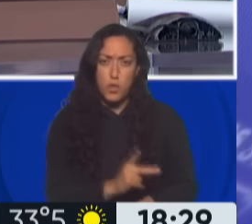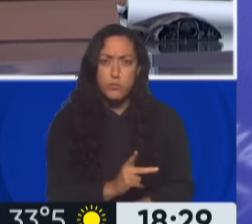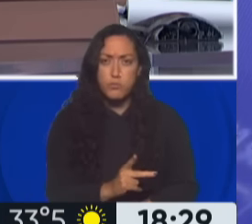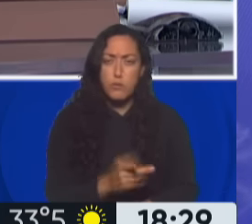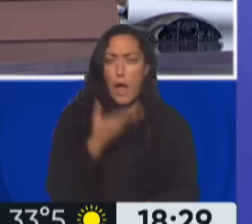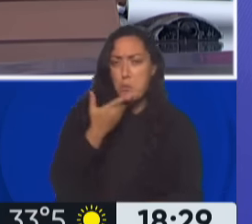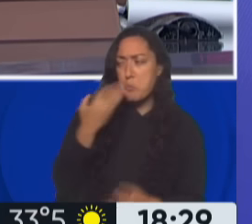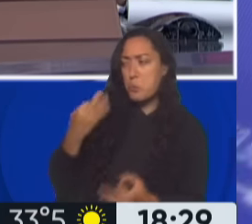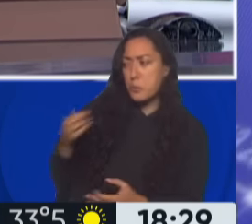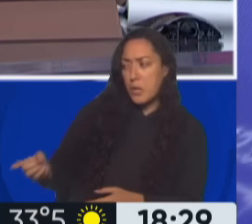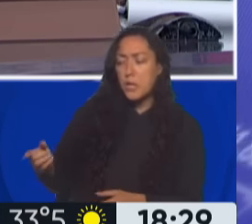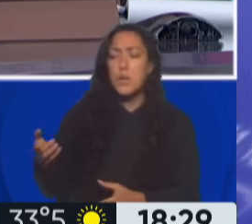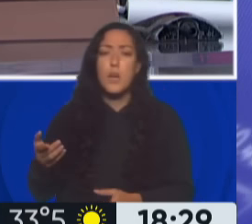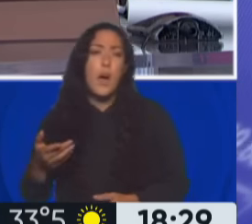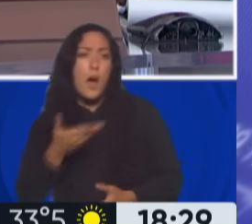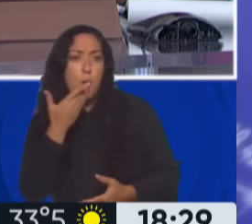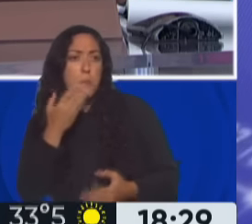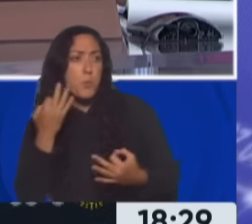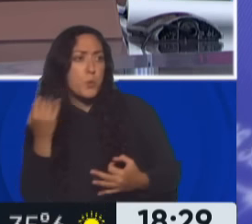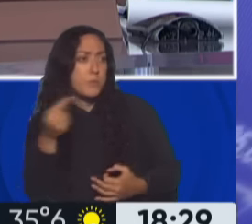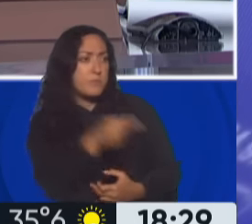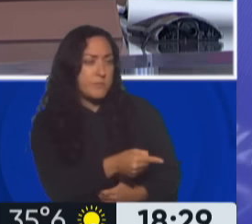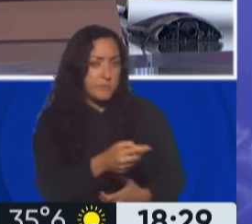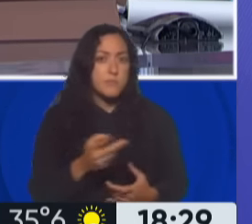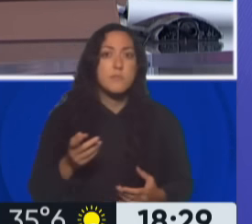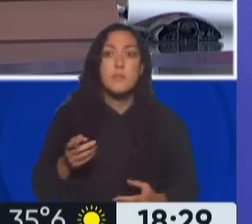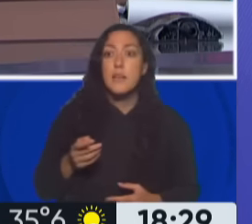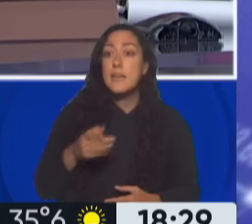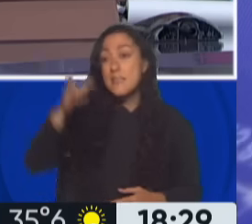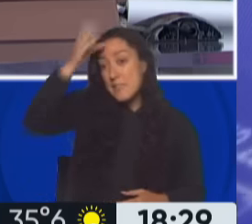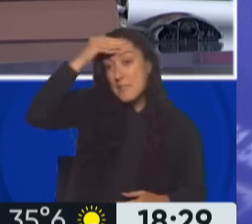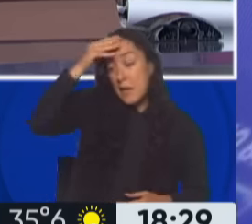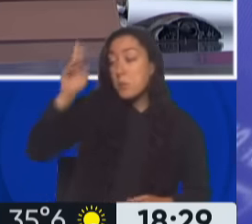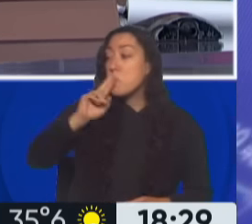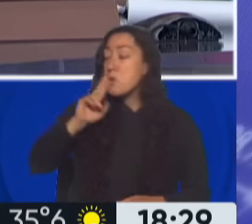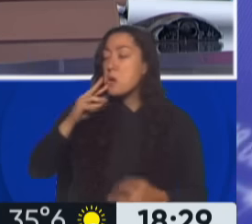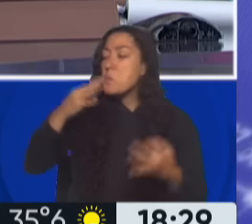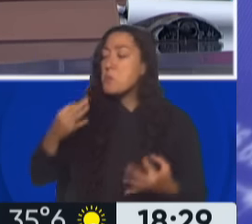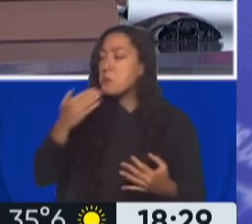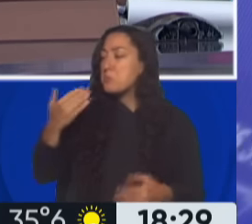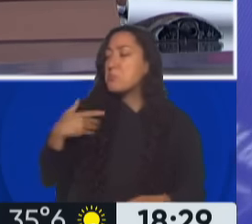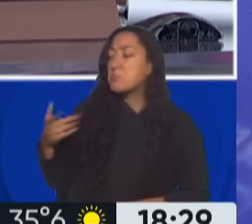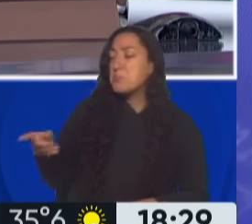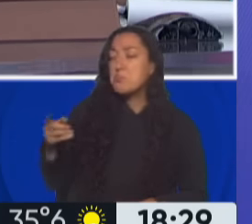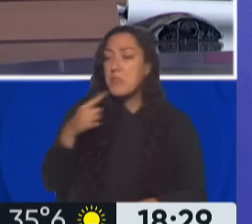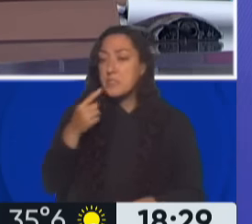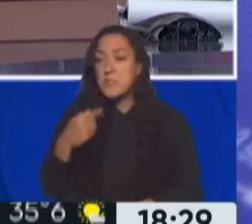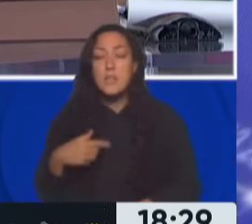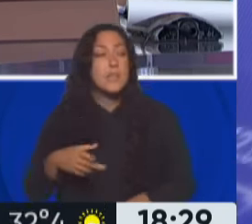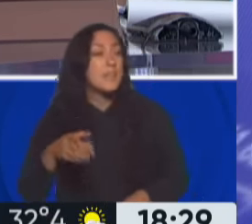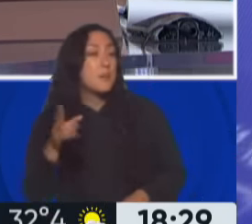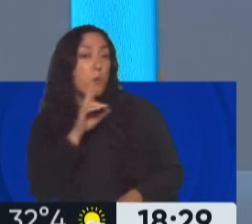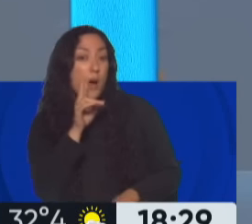uno del otro, ¿no? Sí. Porque un Trump que dijo, bueno, es una mujer muy agradable o algo por el estilo, y lo mismo hizo